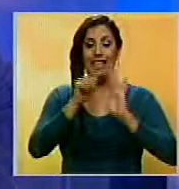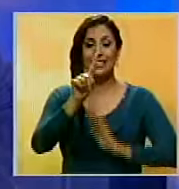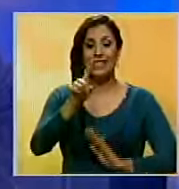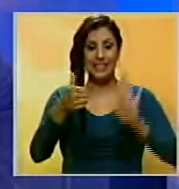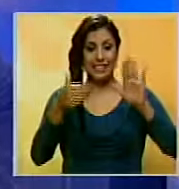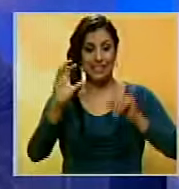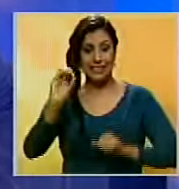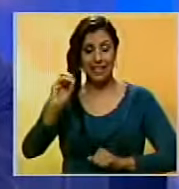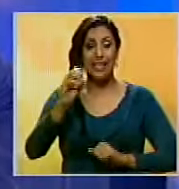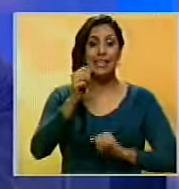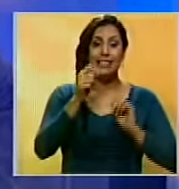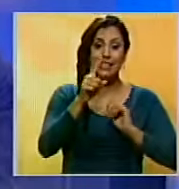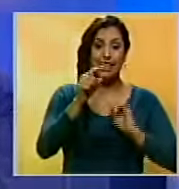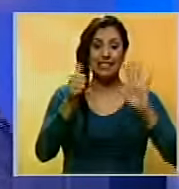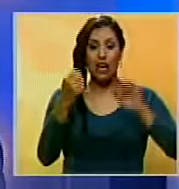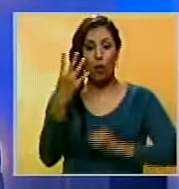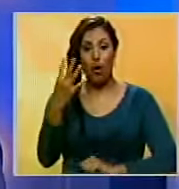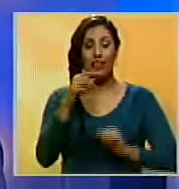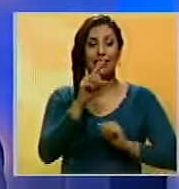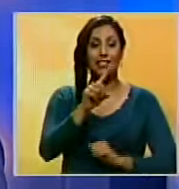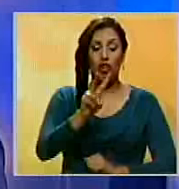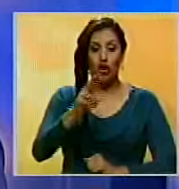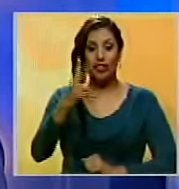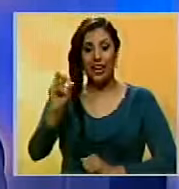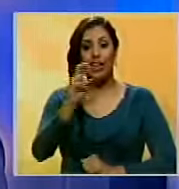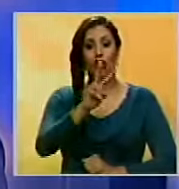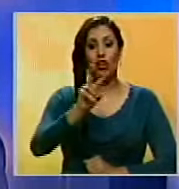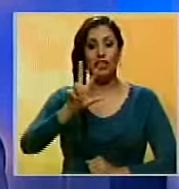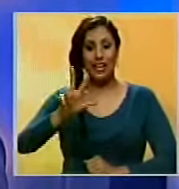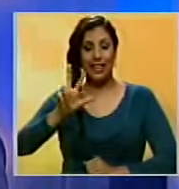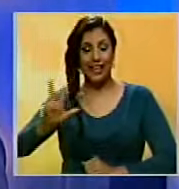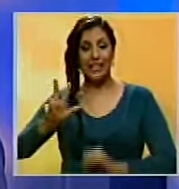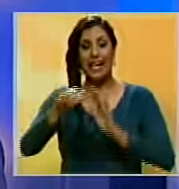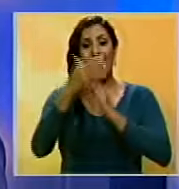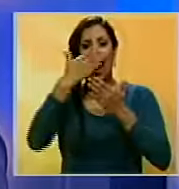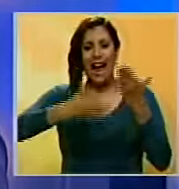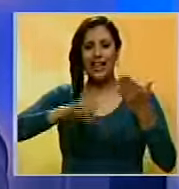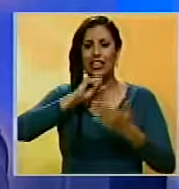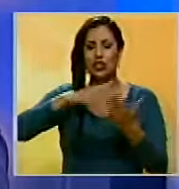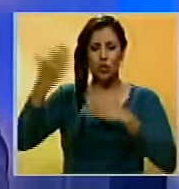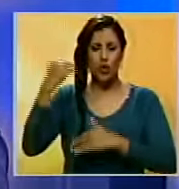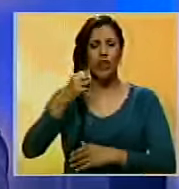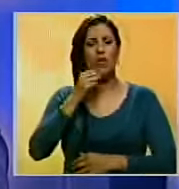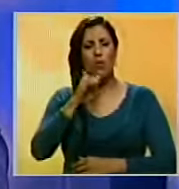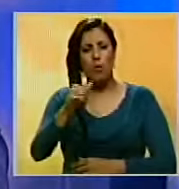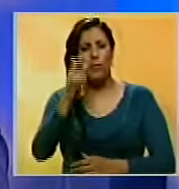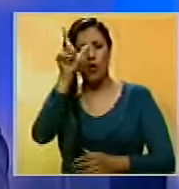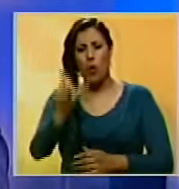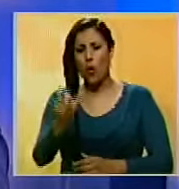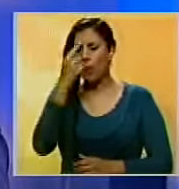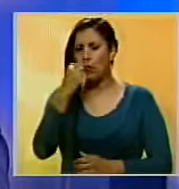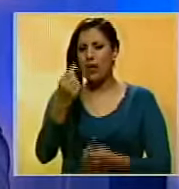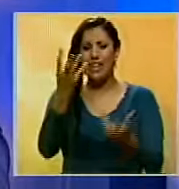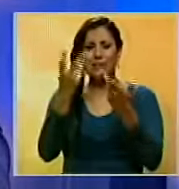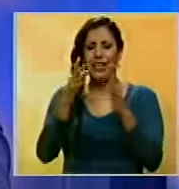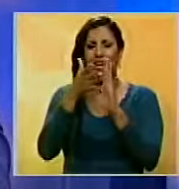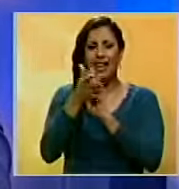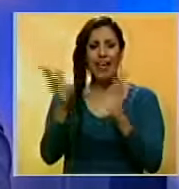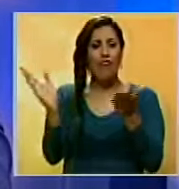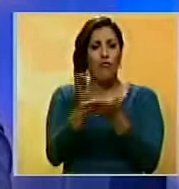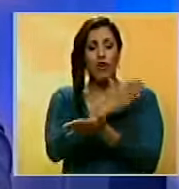160 174 230 y 233 de la Carta Magna Oliver Rodríguez nos cuenta que con esto se eliminaría la